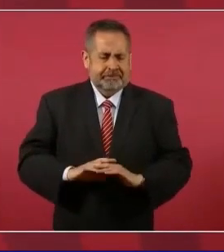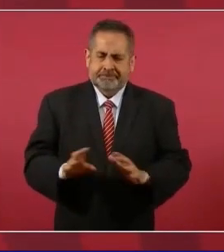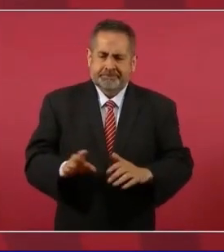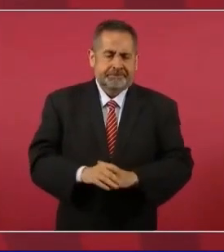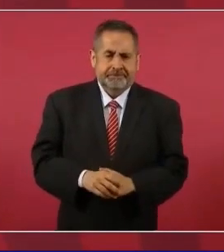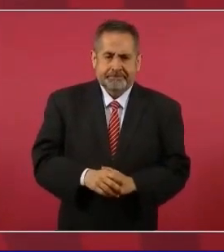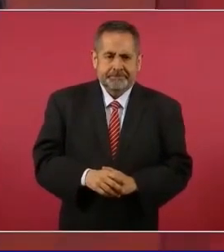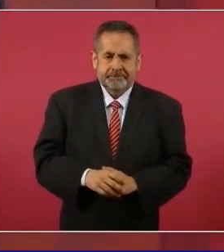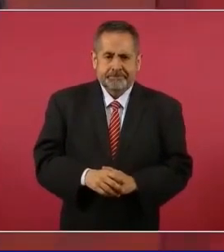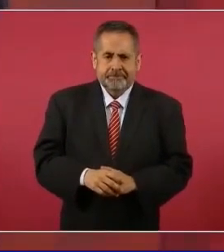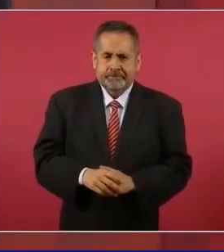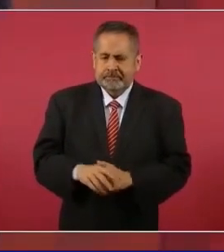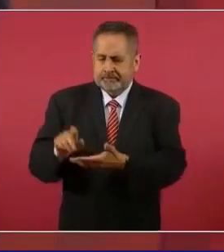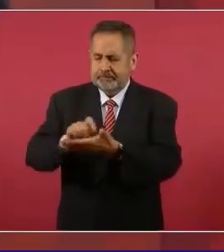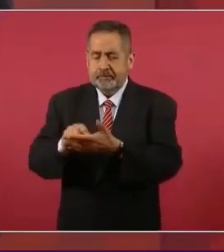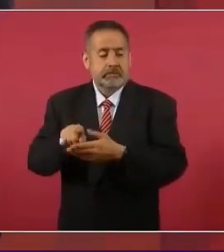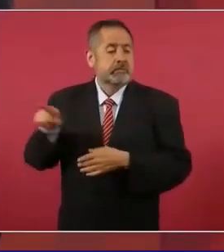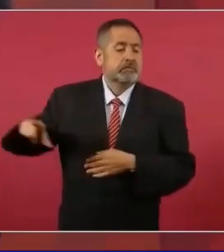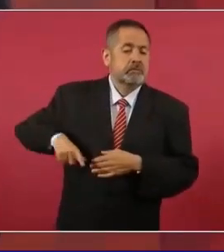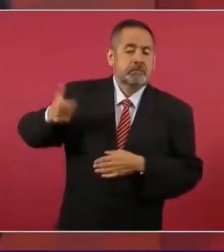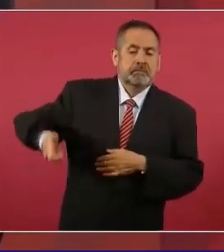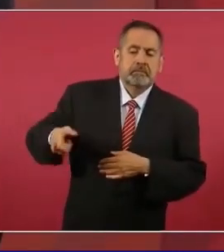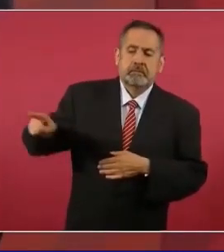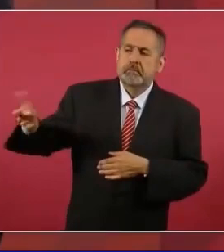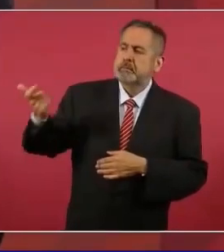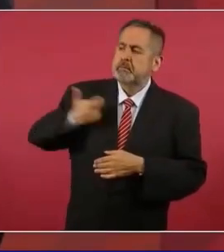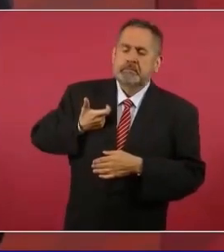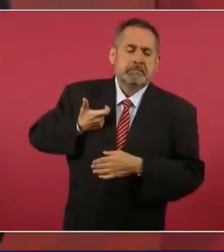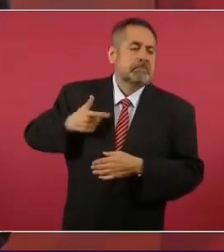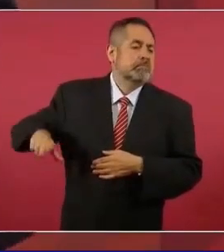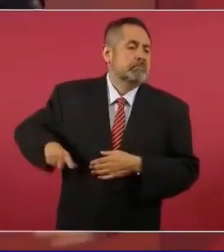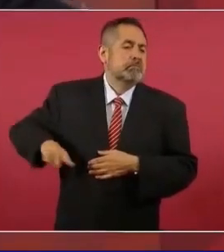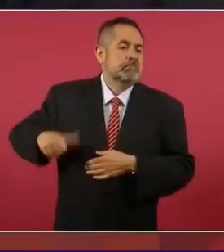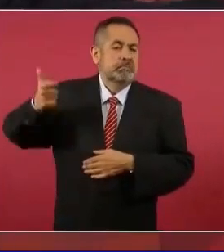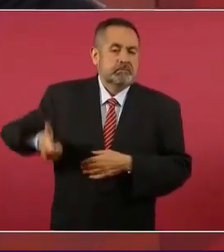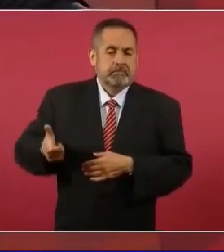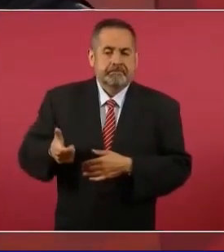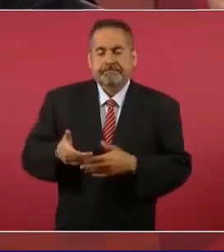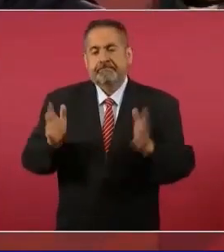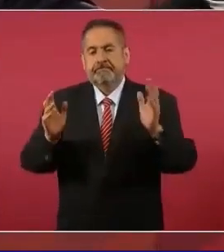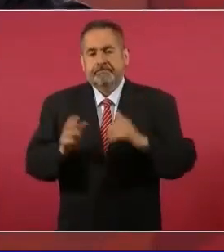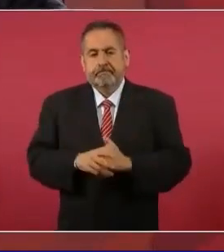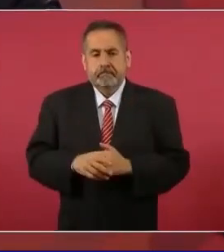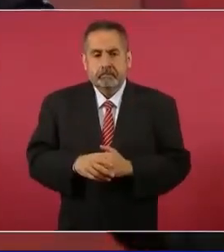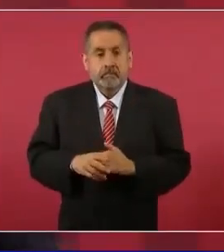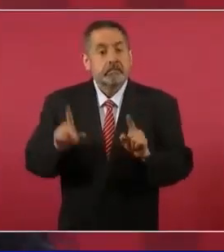y meter viáticos y viáticos y viáticos para todo. Ah, y